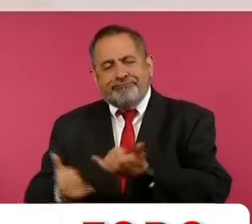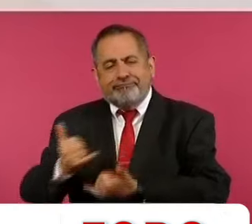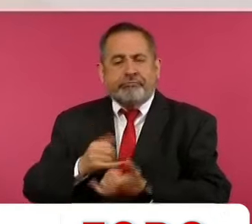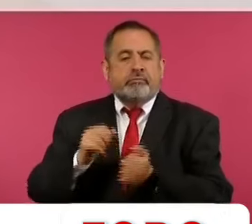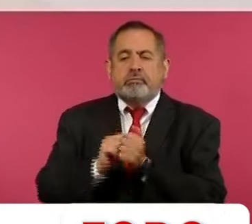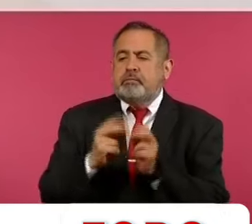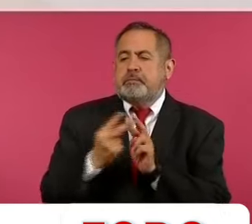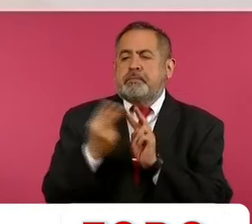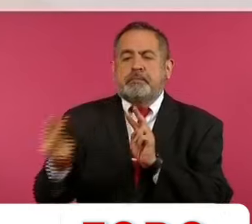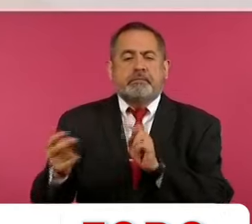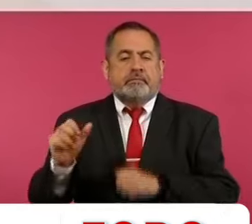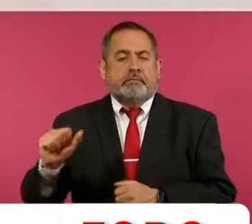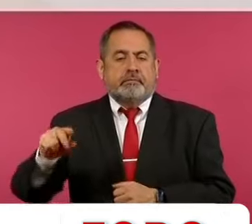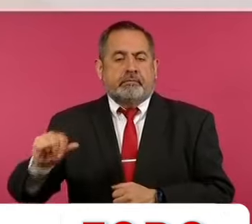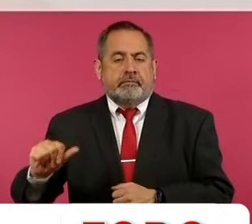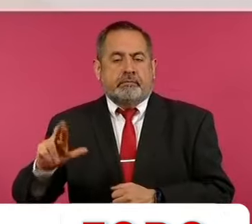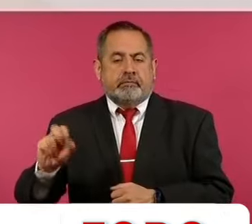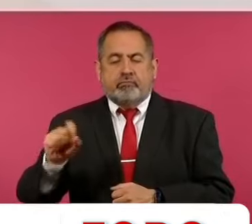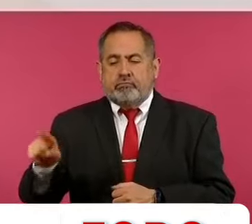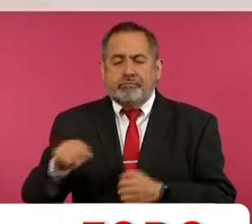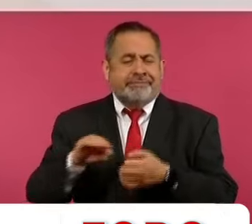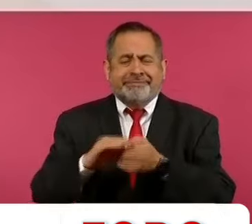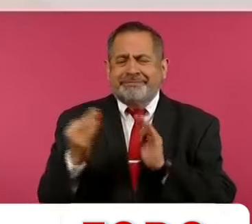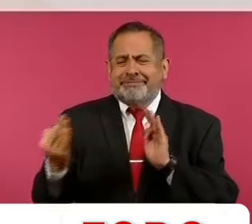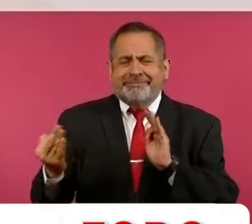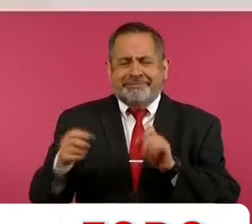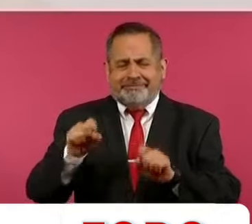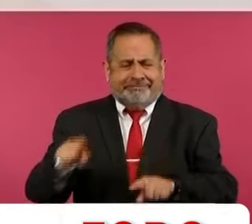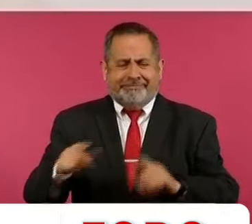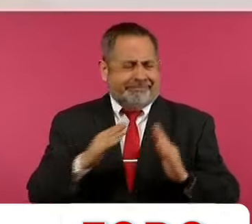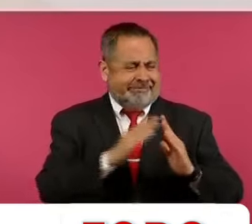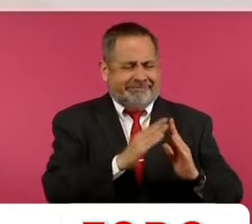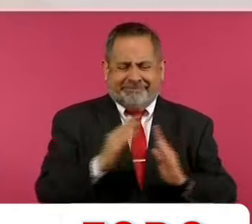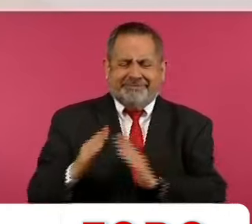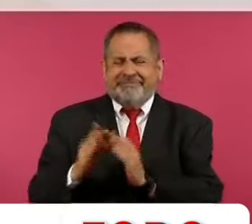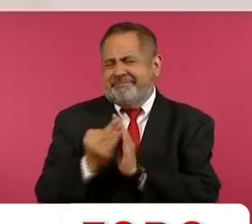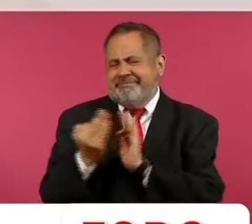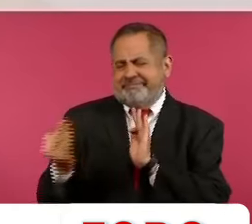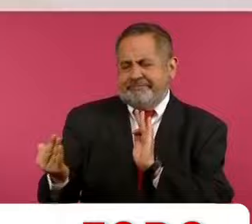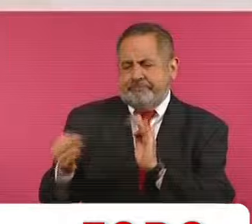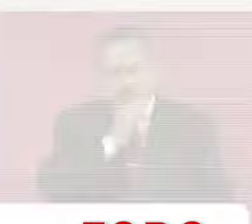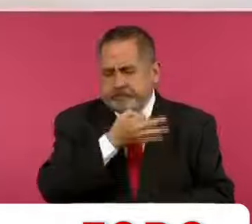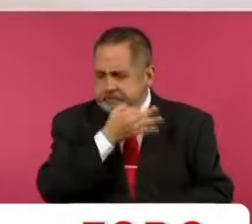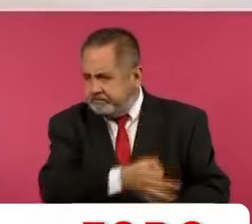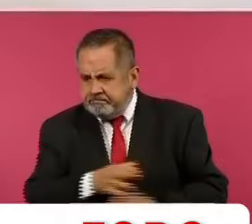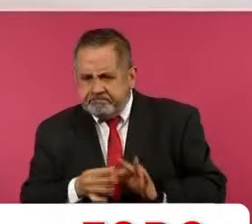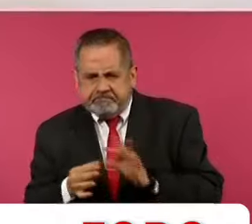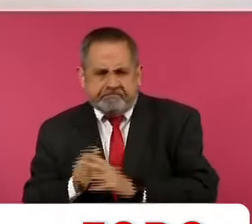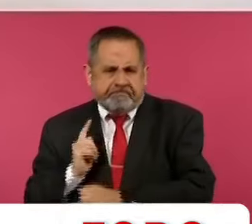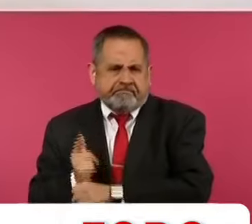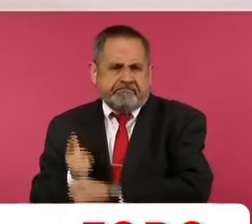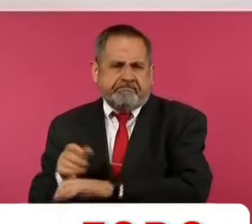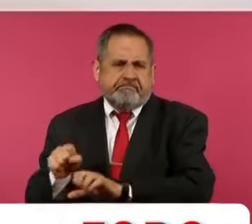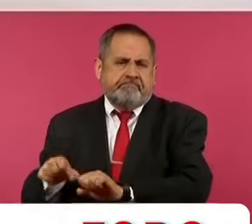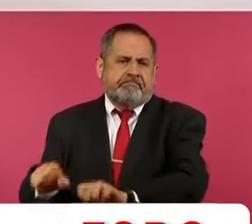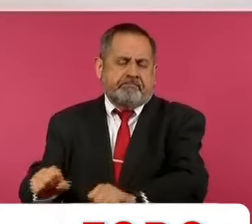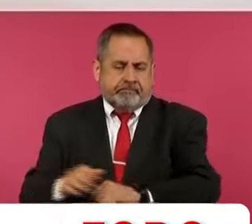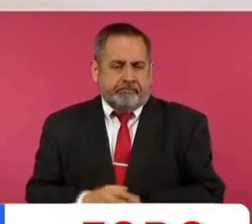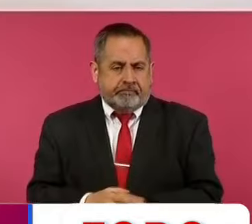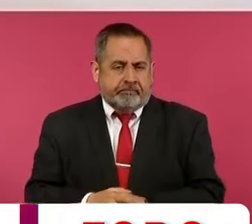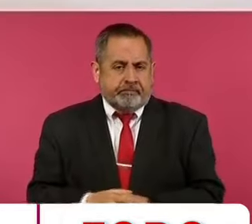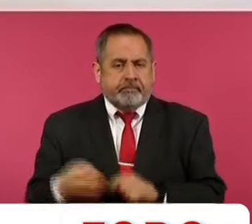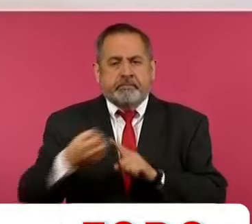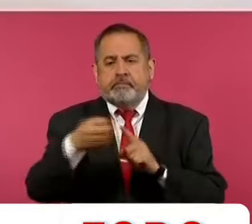también se investiga el asesinato de Ana Rosa n acusada de la muerte de la menor respecto a las órdenes de